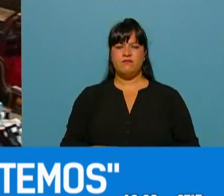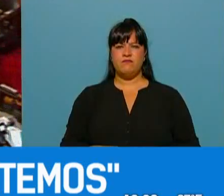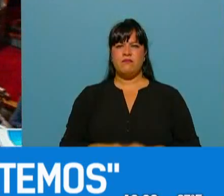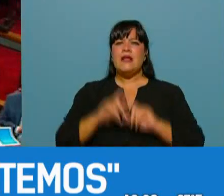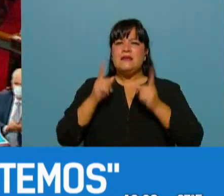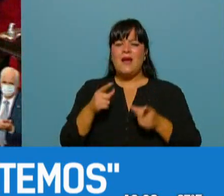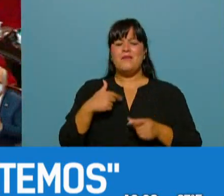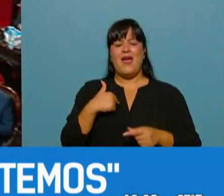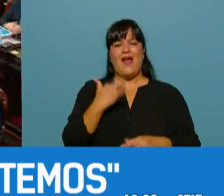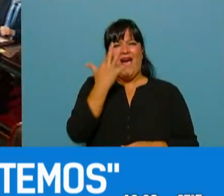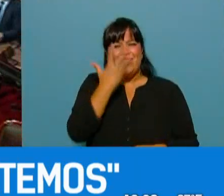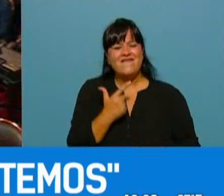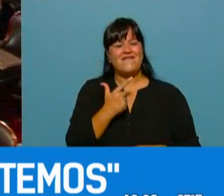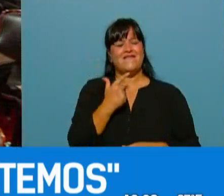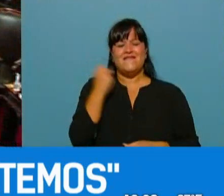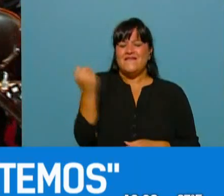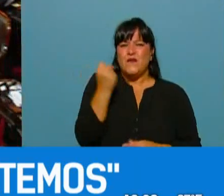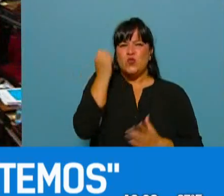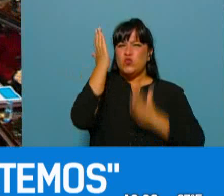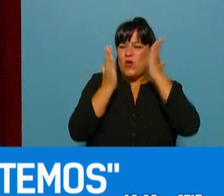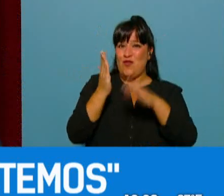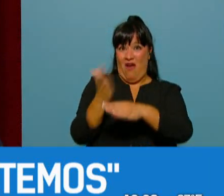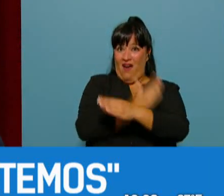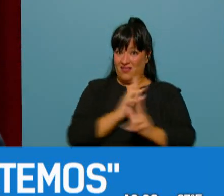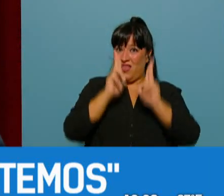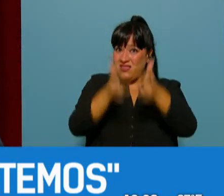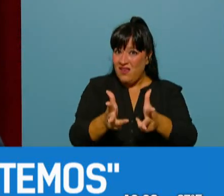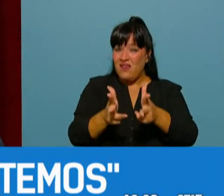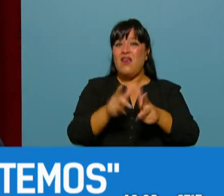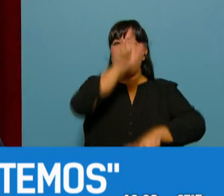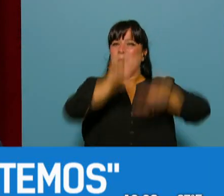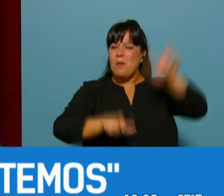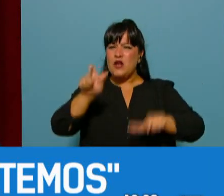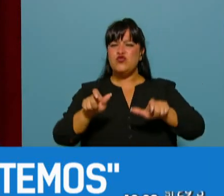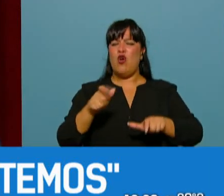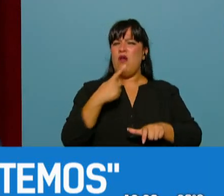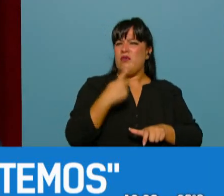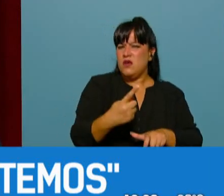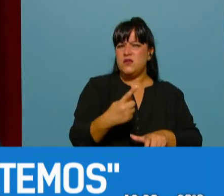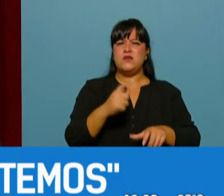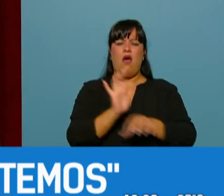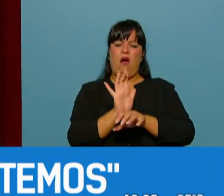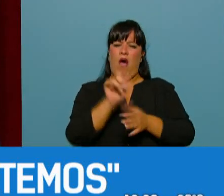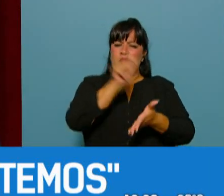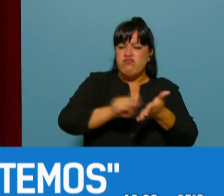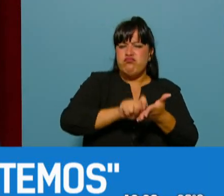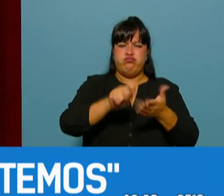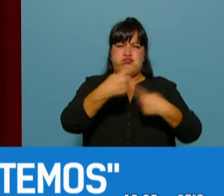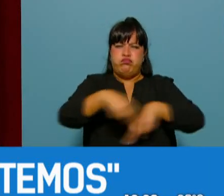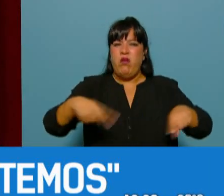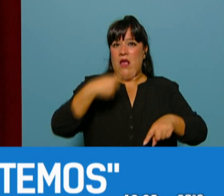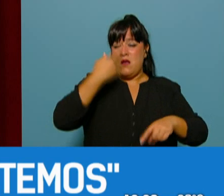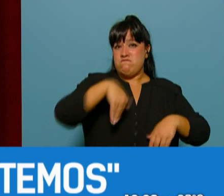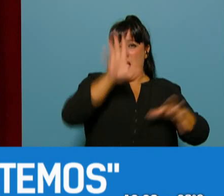el deseo que, como antes dije, quienes tras el disfraz de la objetividad escriben preservando